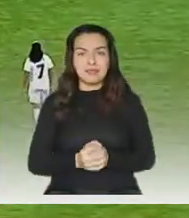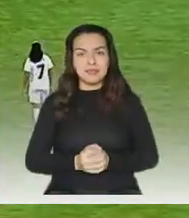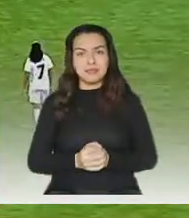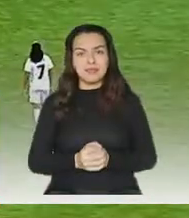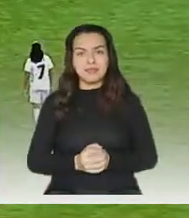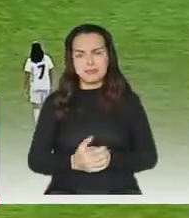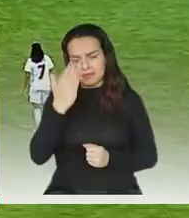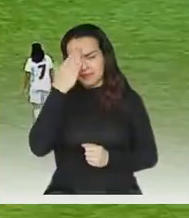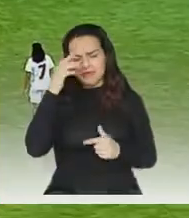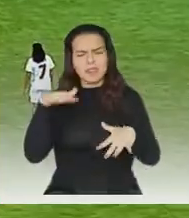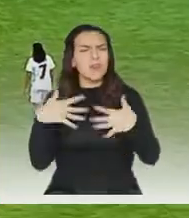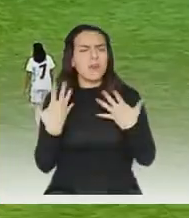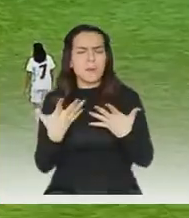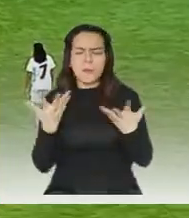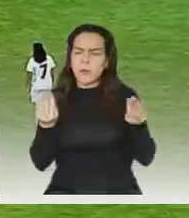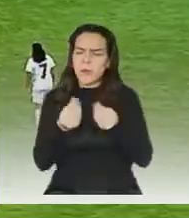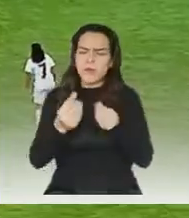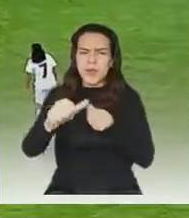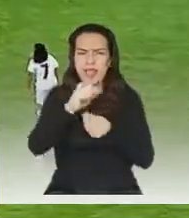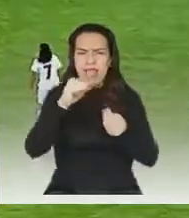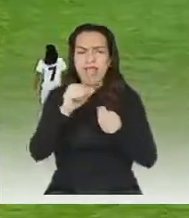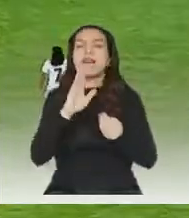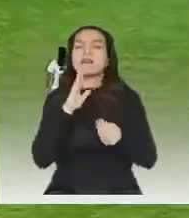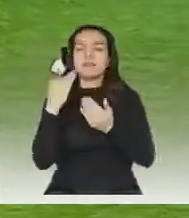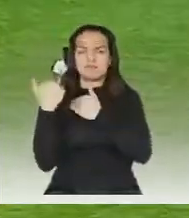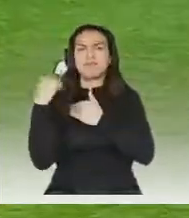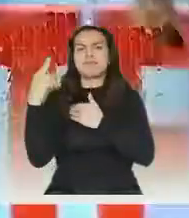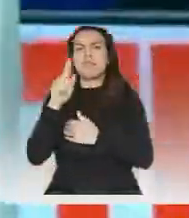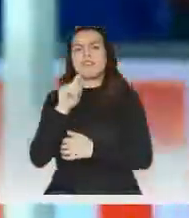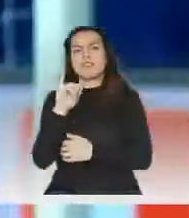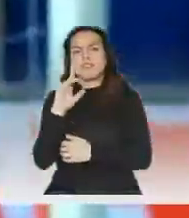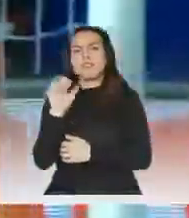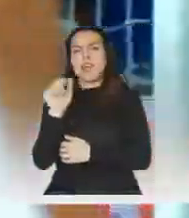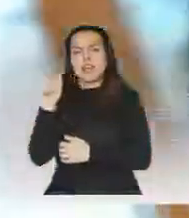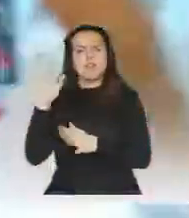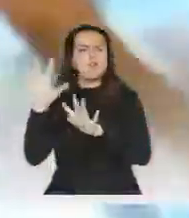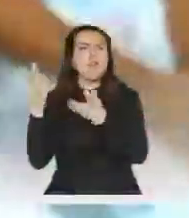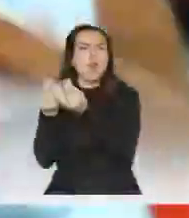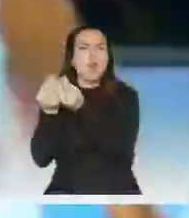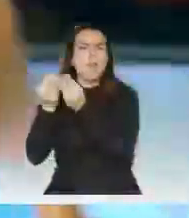Femenina la realizará la FIFA en su Congreso Mundial el próximo 25 de junio.